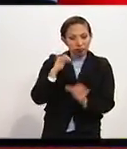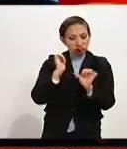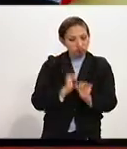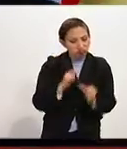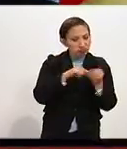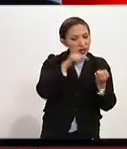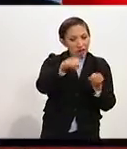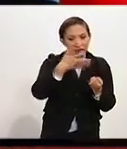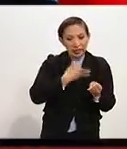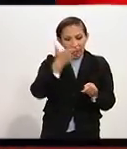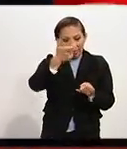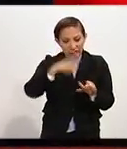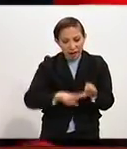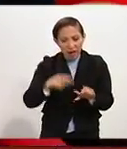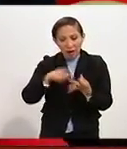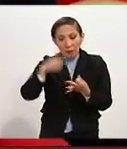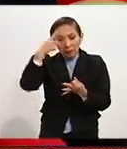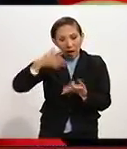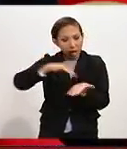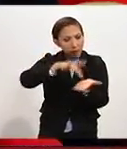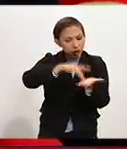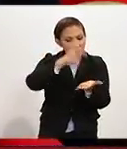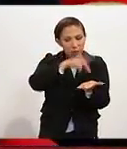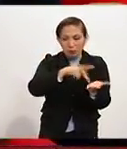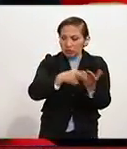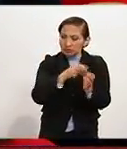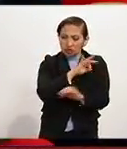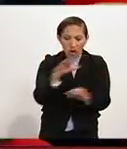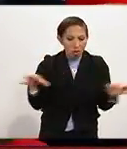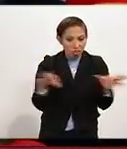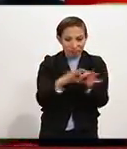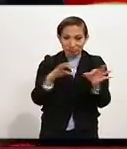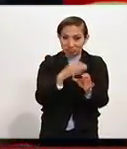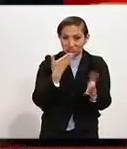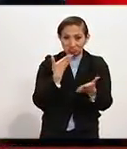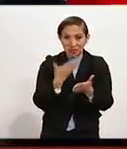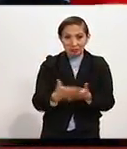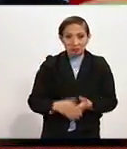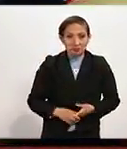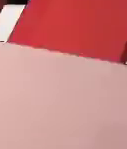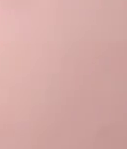mentores, a los que tienen el capital para financiar proyectos. Realmente es muy entusiasta.